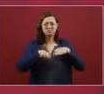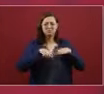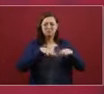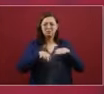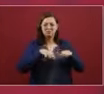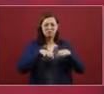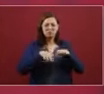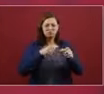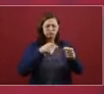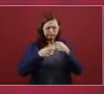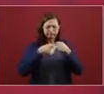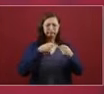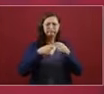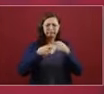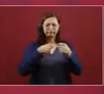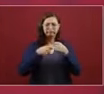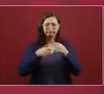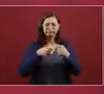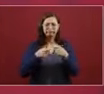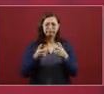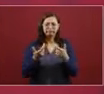y un periodismo